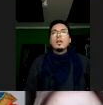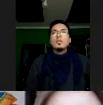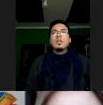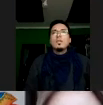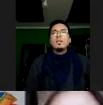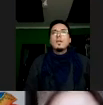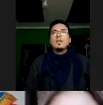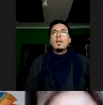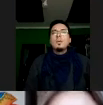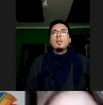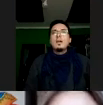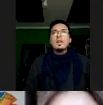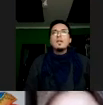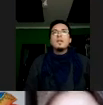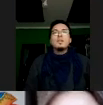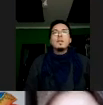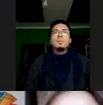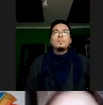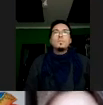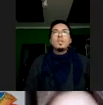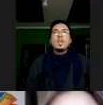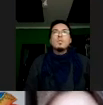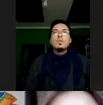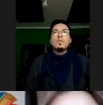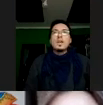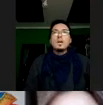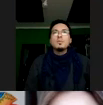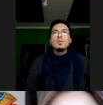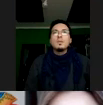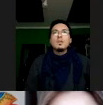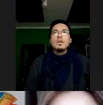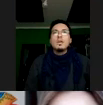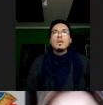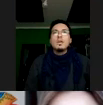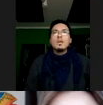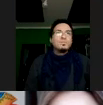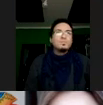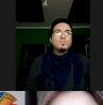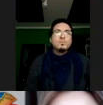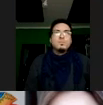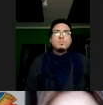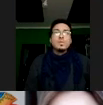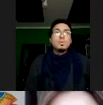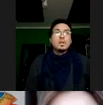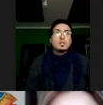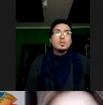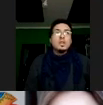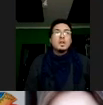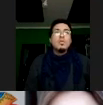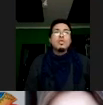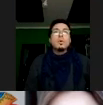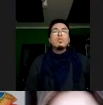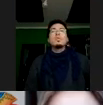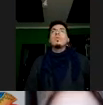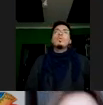en este caso el dintel de la ventana, la parte de arriba de la ventana. No estaríamos viendo nada absolutamente de esto. Entonces, por eso se